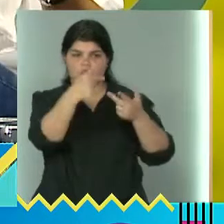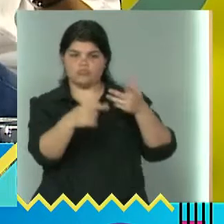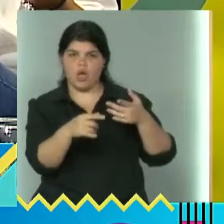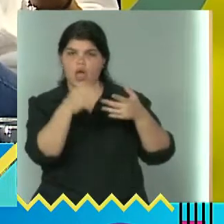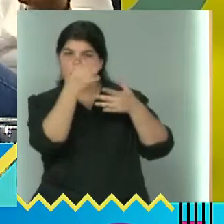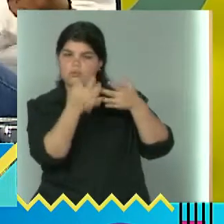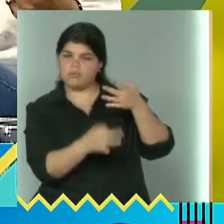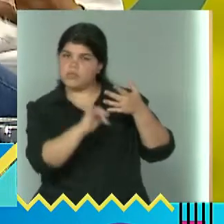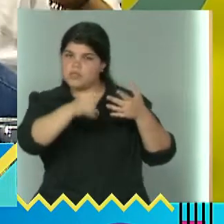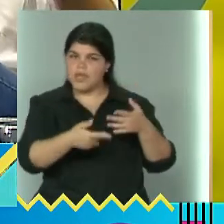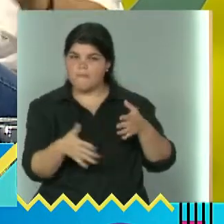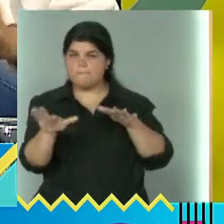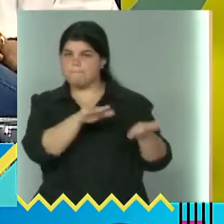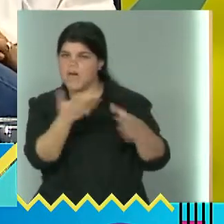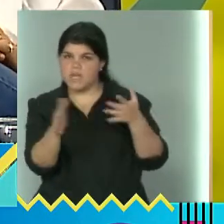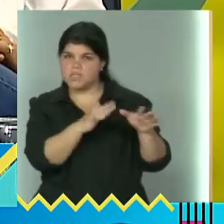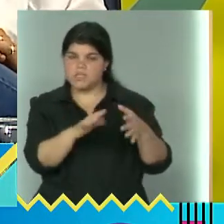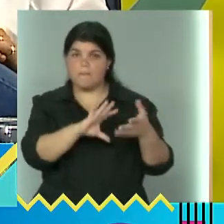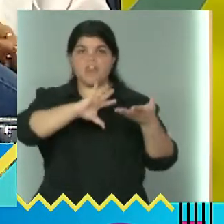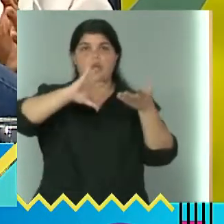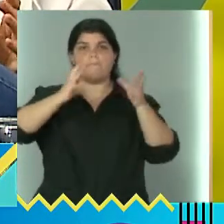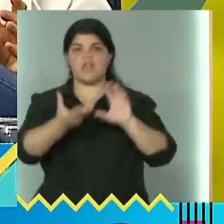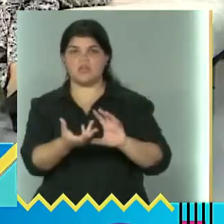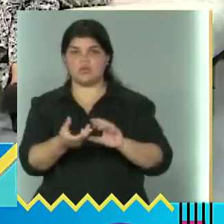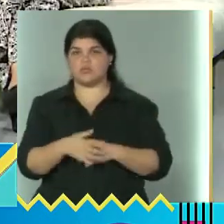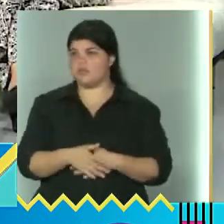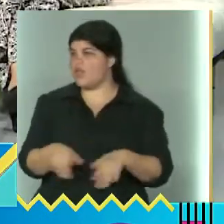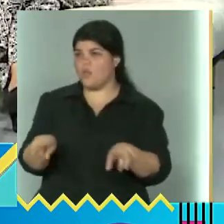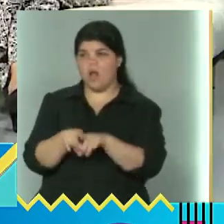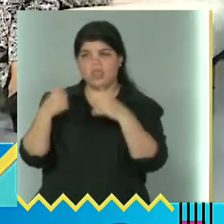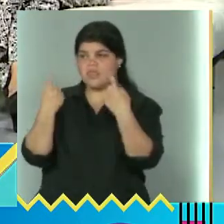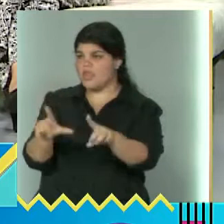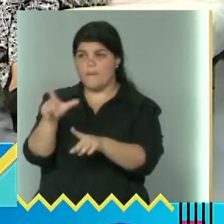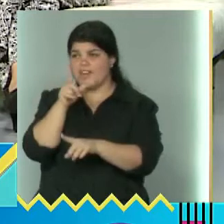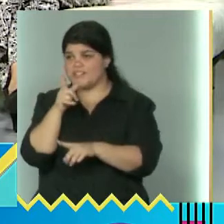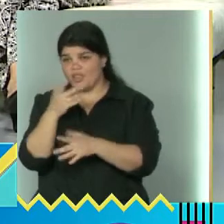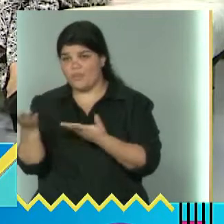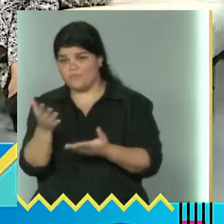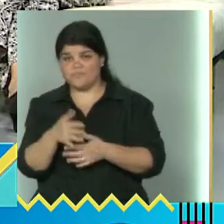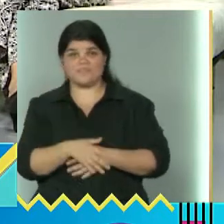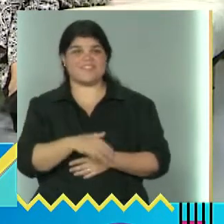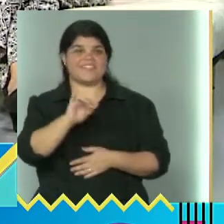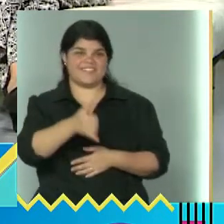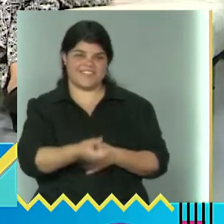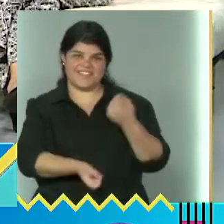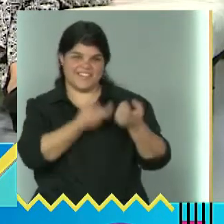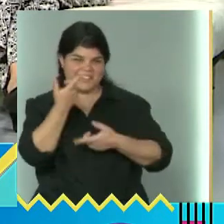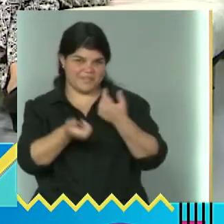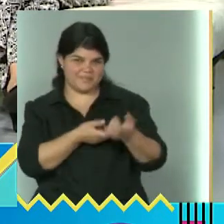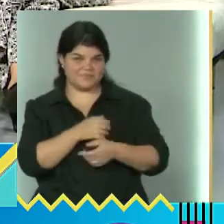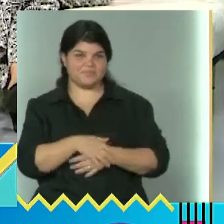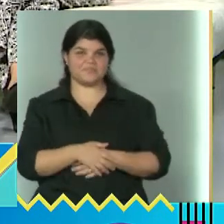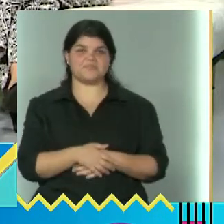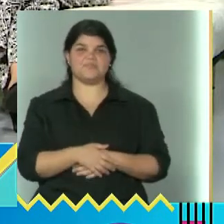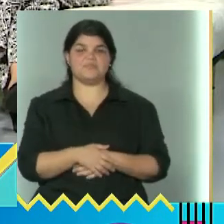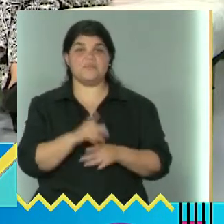sutiles diferencias que te podría decir que son los métodos. Distintos parecidos. Claro, sí, tal cual. Pero por otro lado es a qué